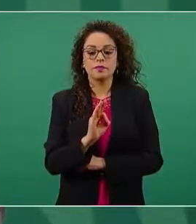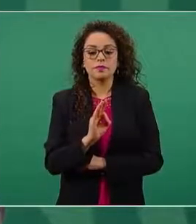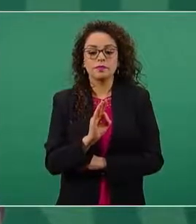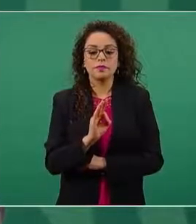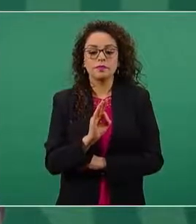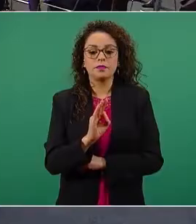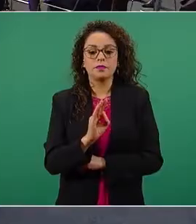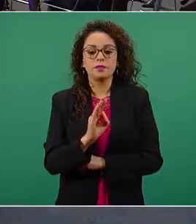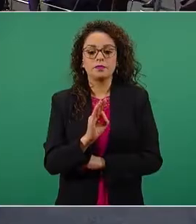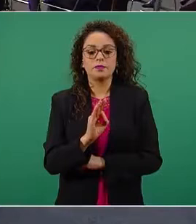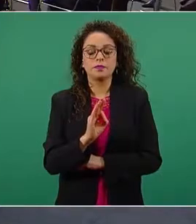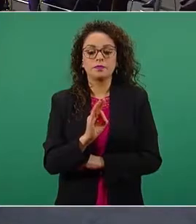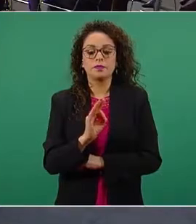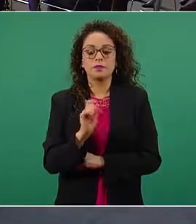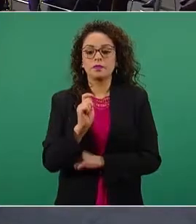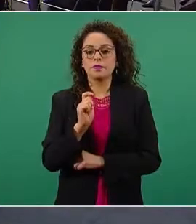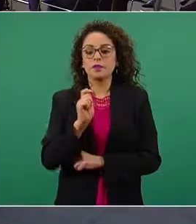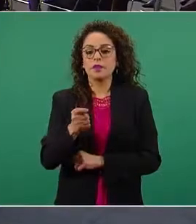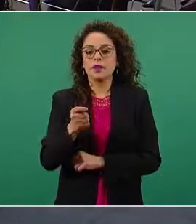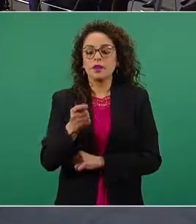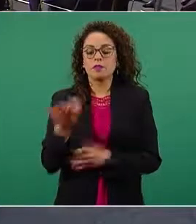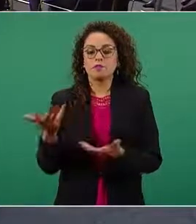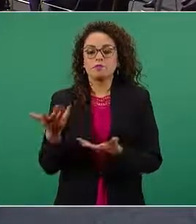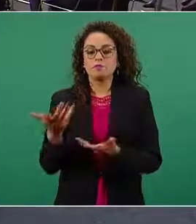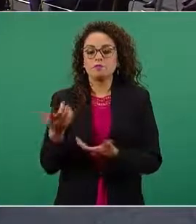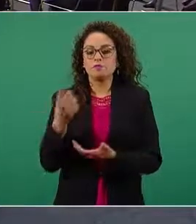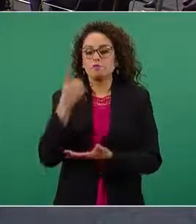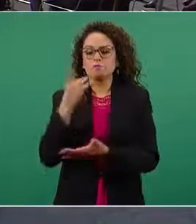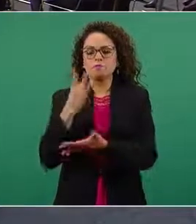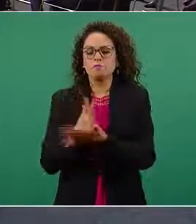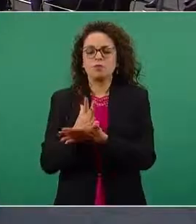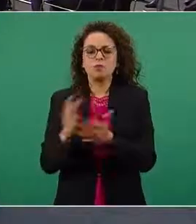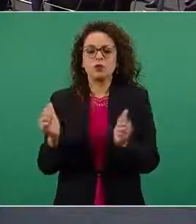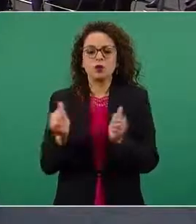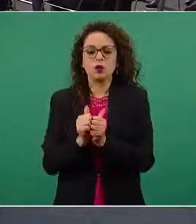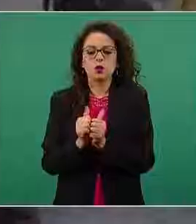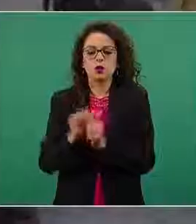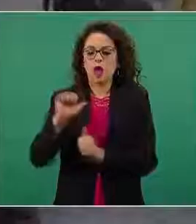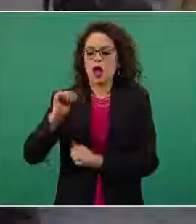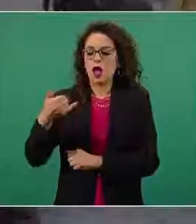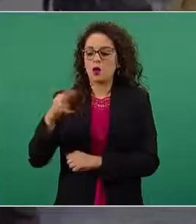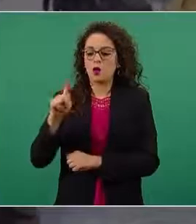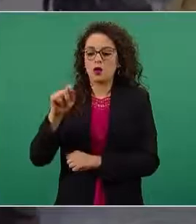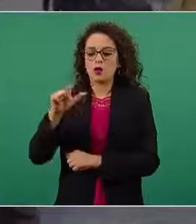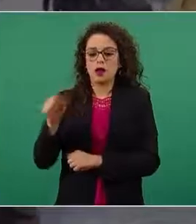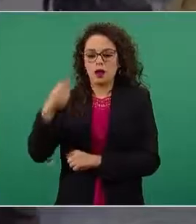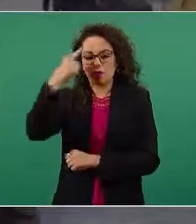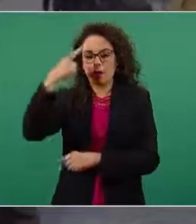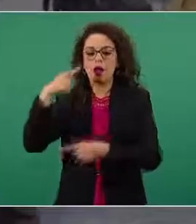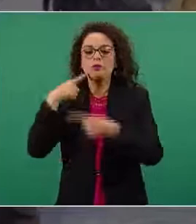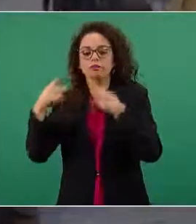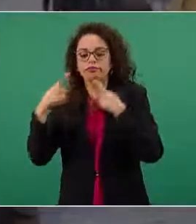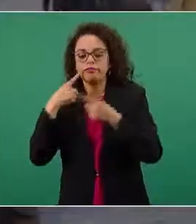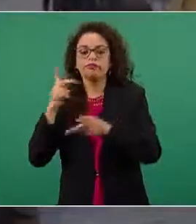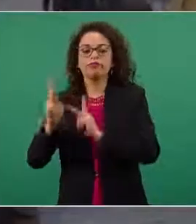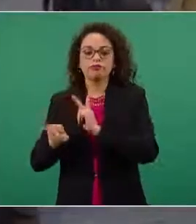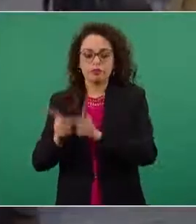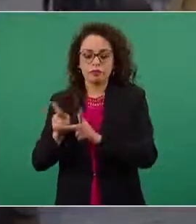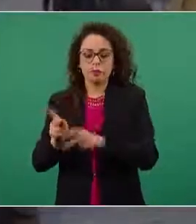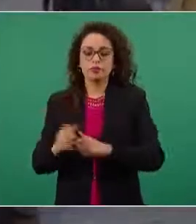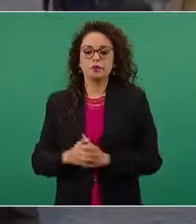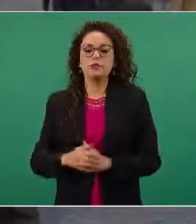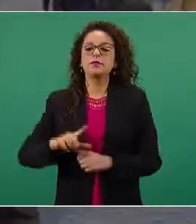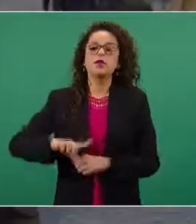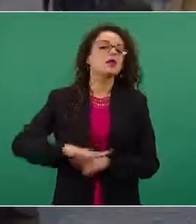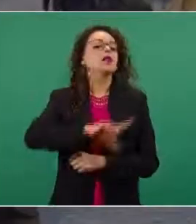instancia, en un primer acercamiento, sea nada más con Nayutla y luego platicar